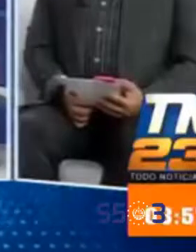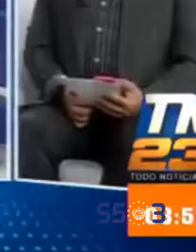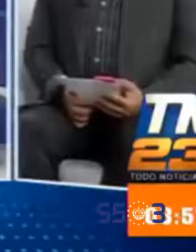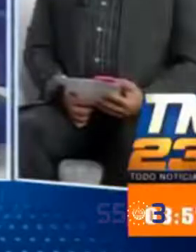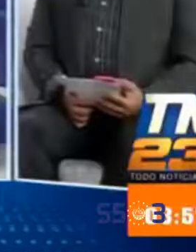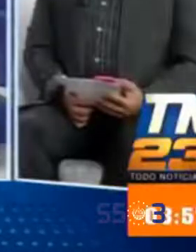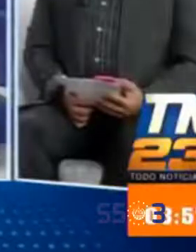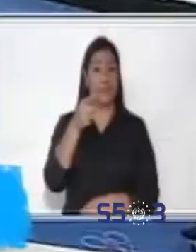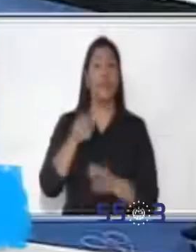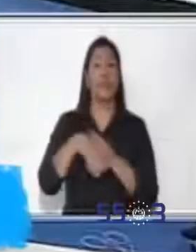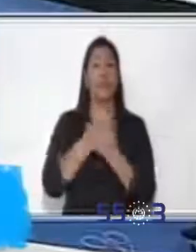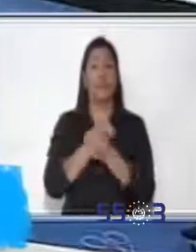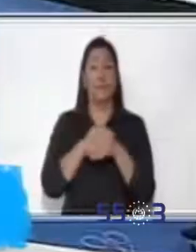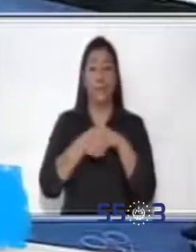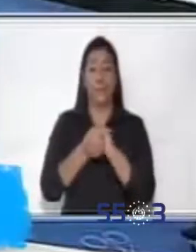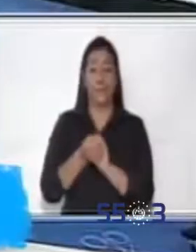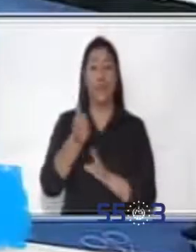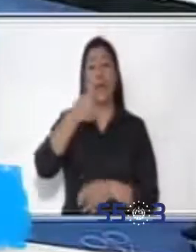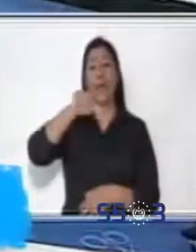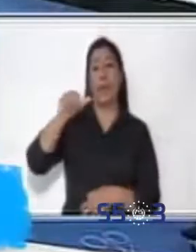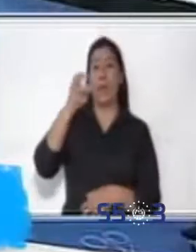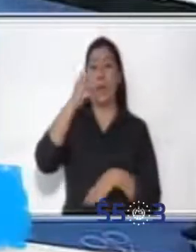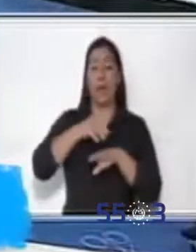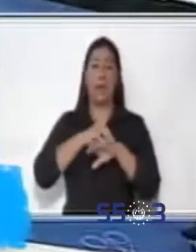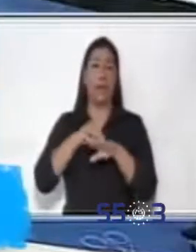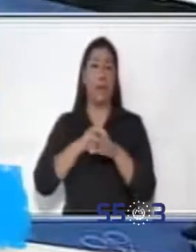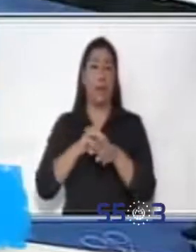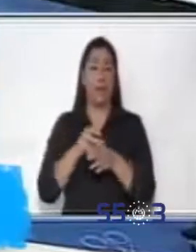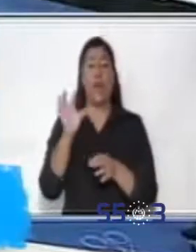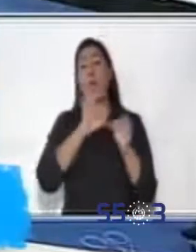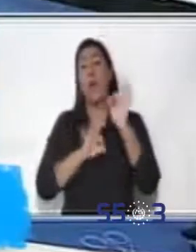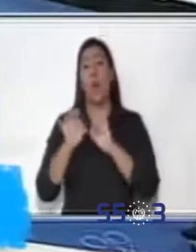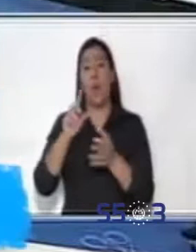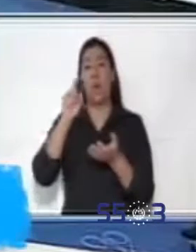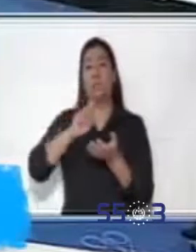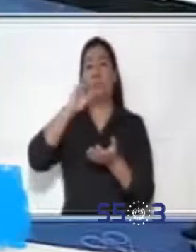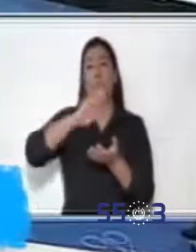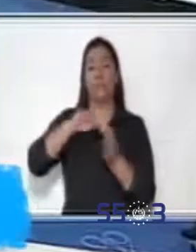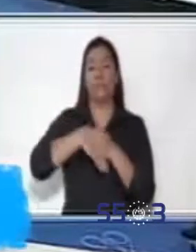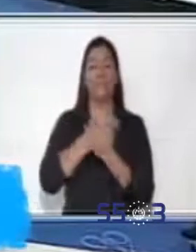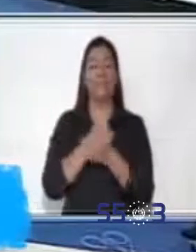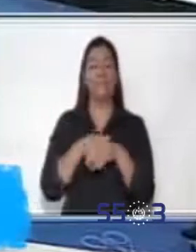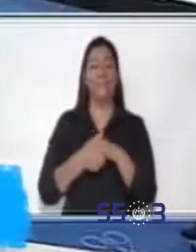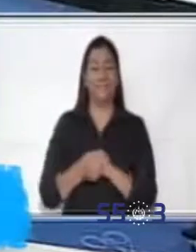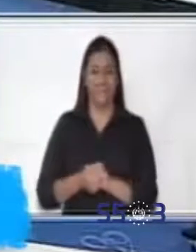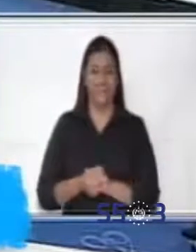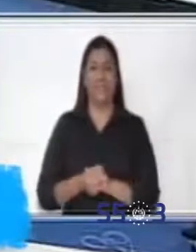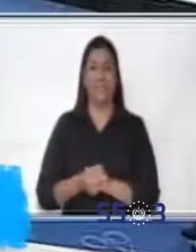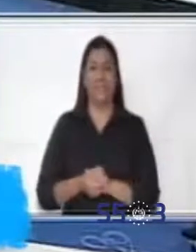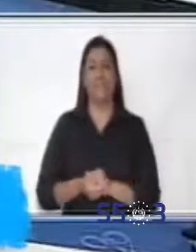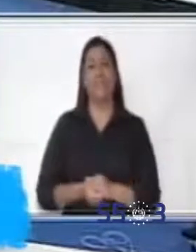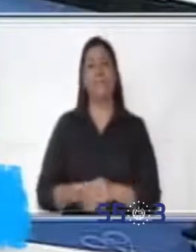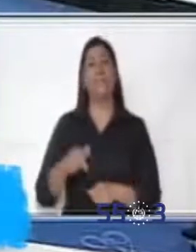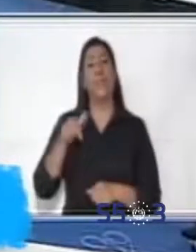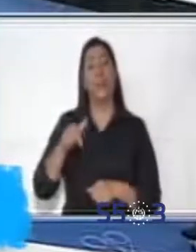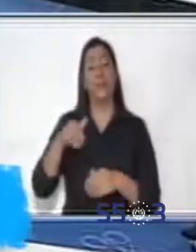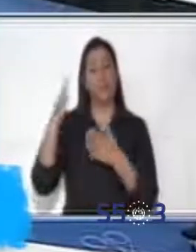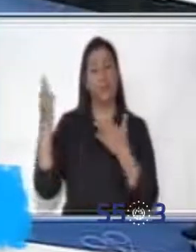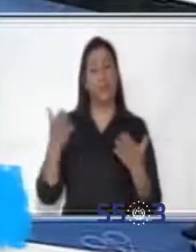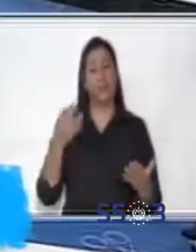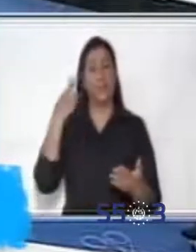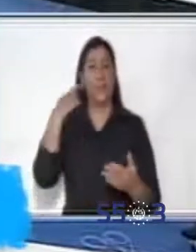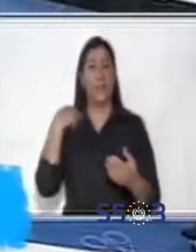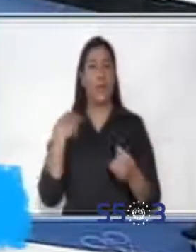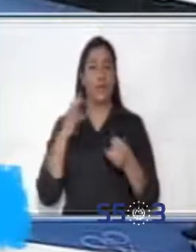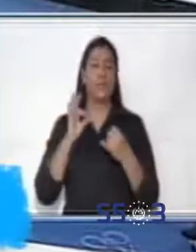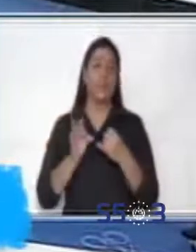el siguiente fin de semana. O bien, las desinfectes con alcohol en gel. También le damos la bienvenida a Ruth, que nos